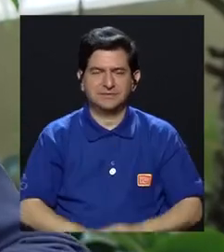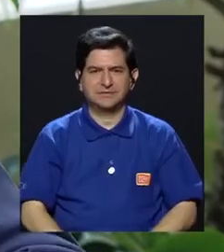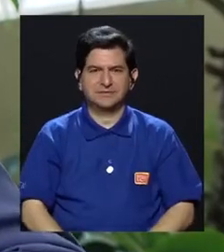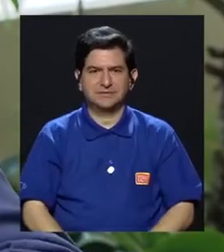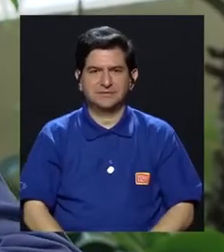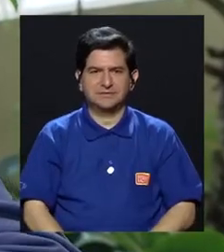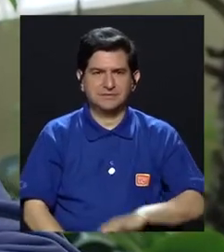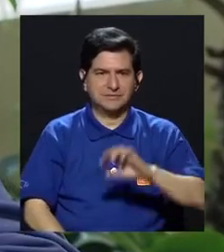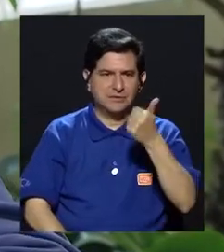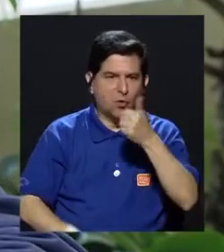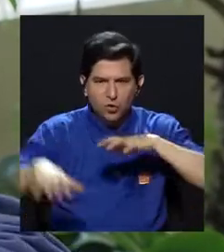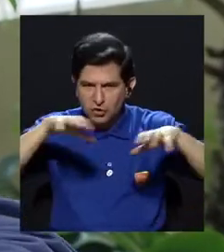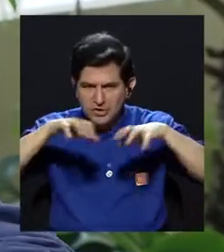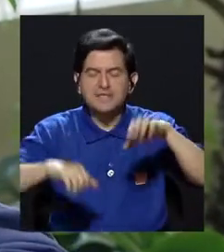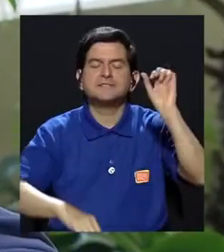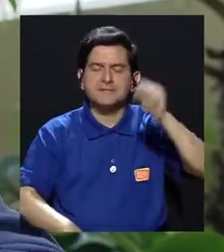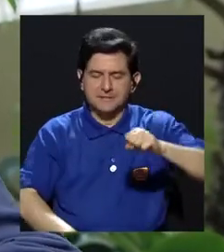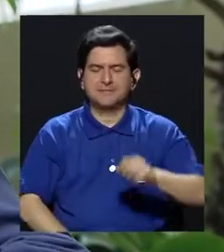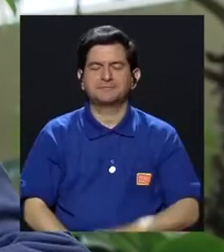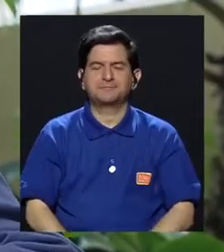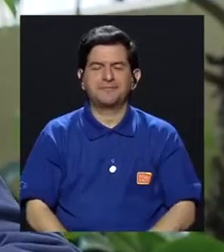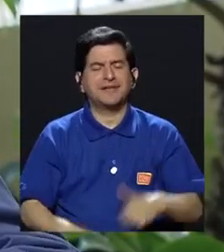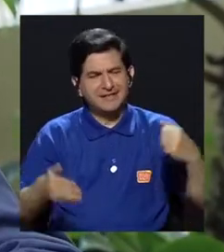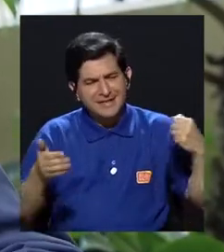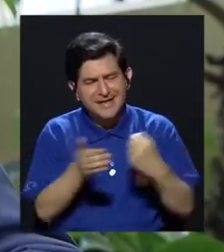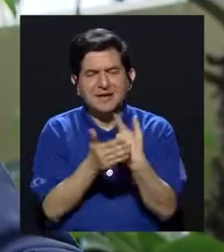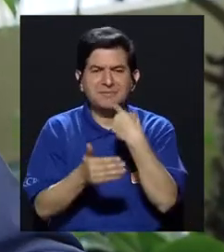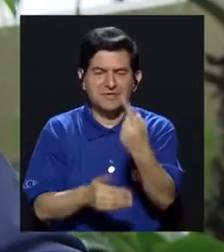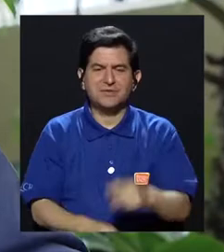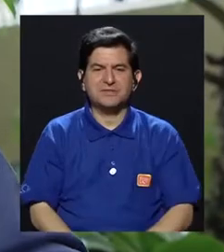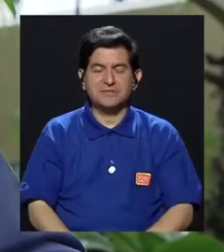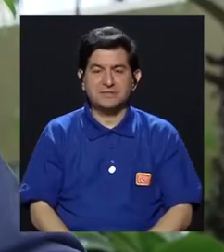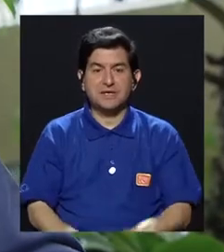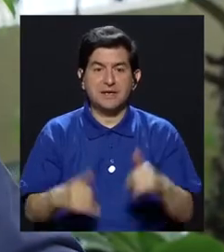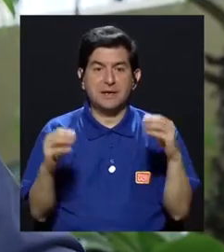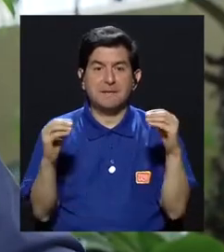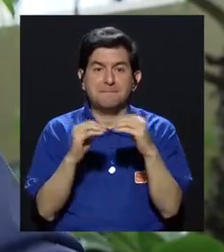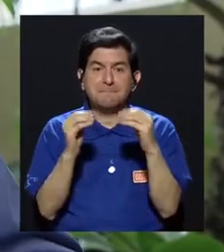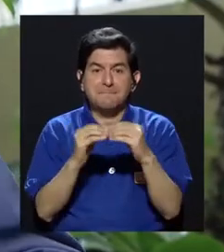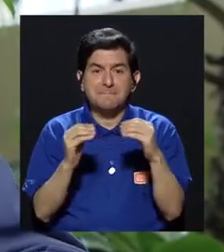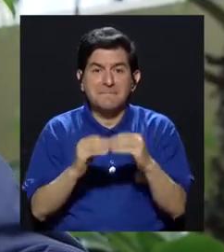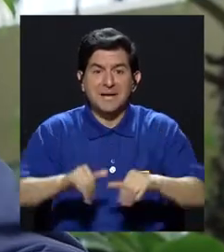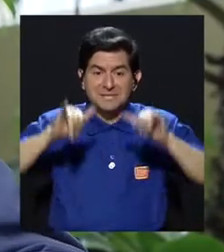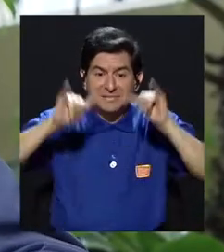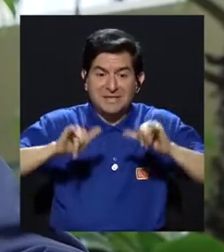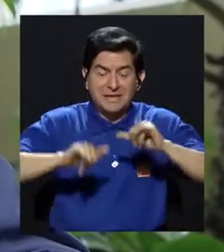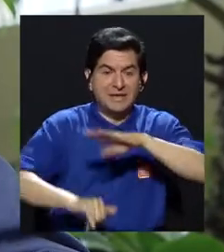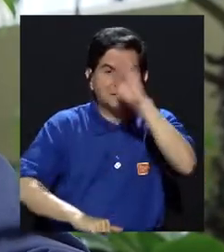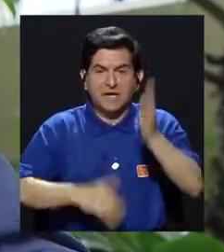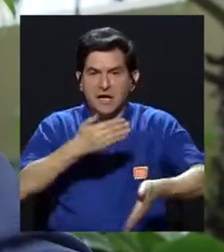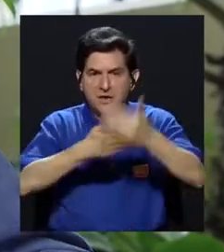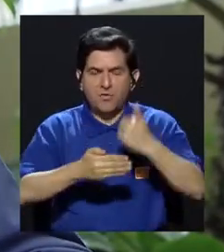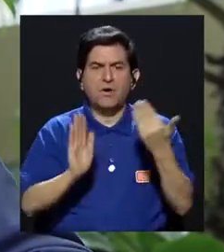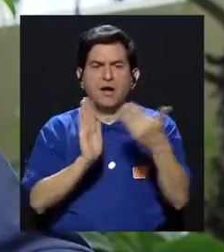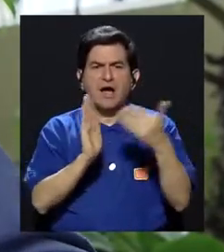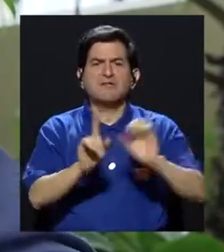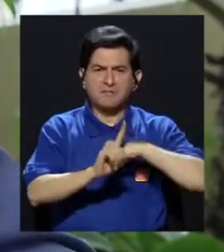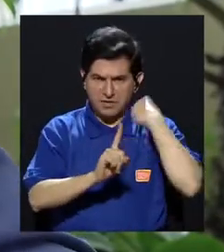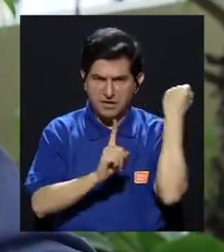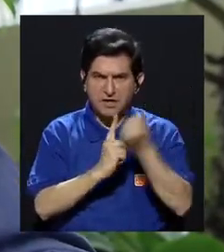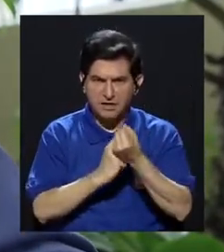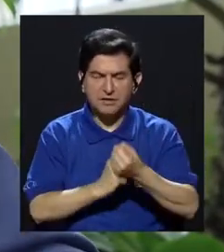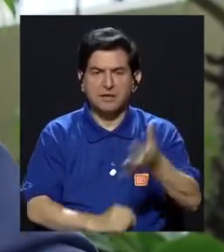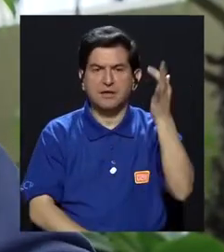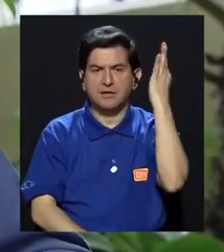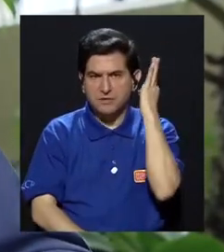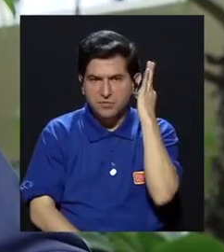Y otras dinámicas. Otras dinámicas. Y lamento decir que sigue más vigente que nunca, provocando daño a toda la sociedad,